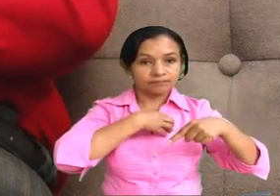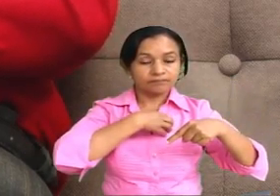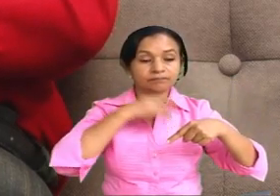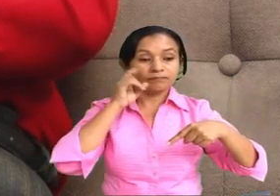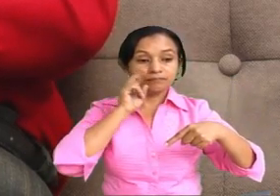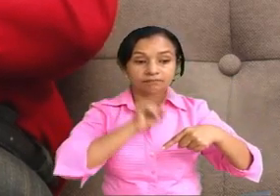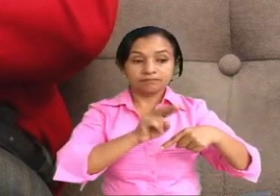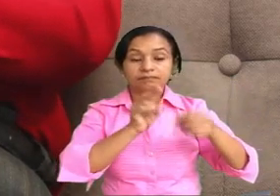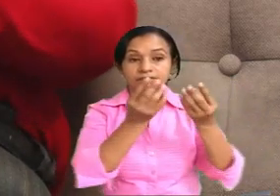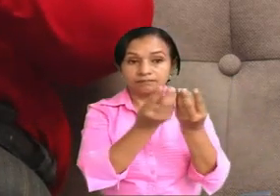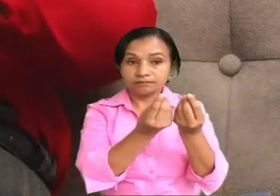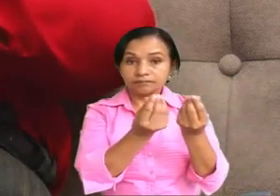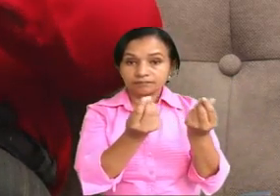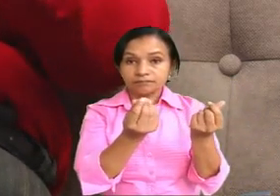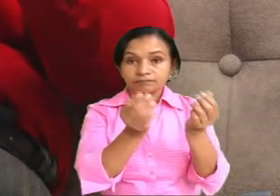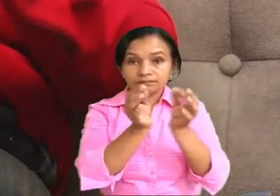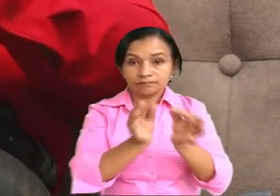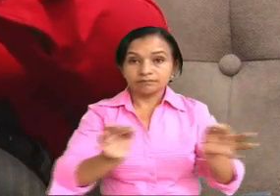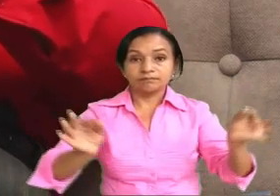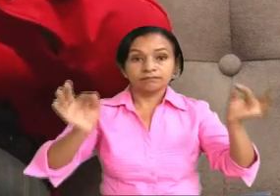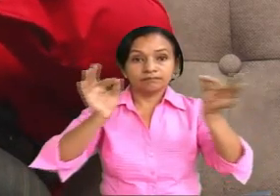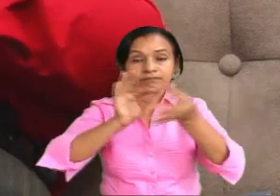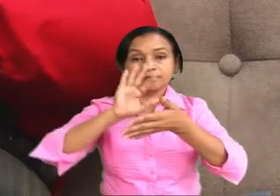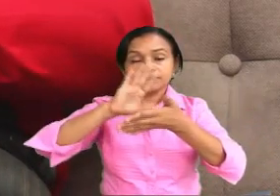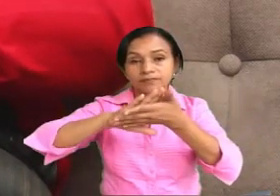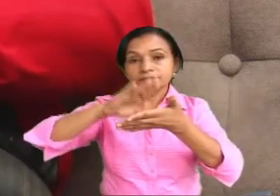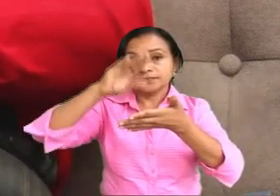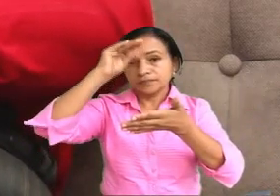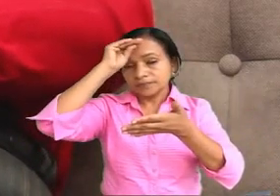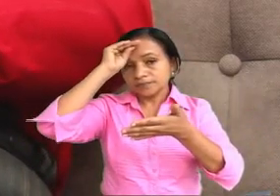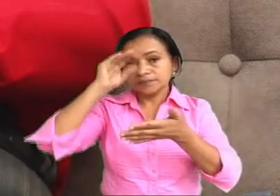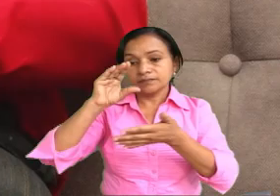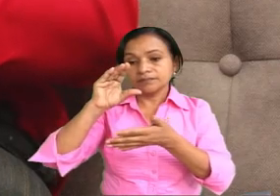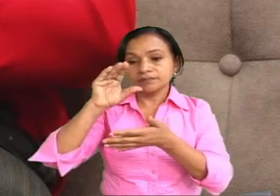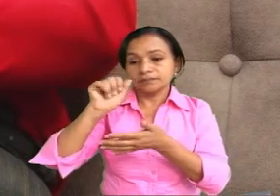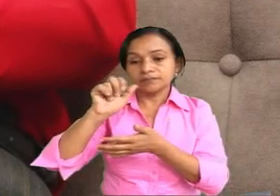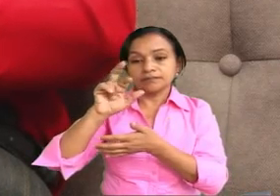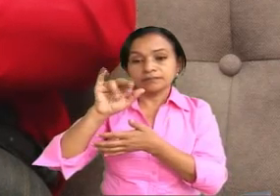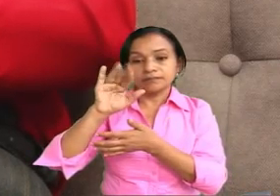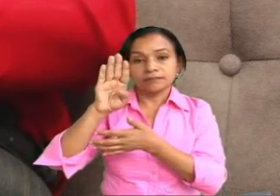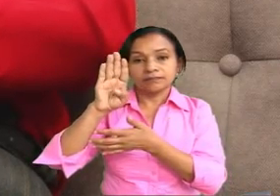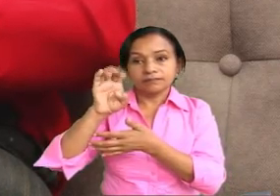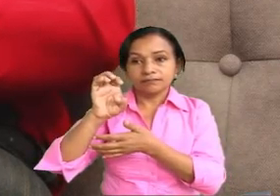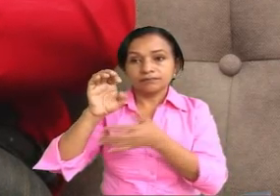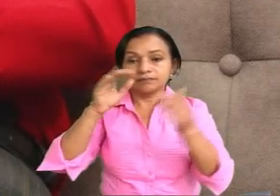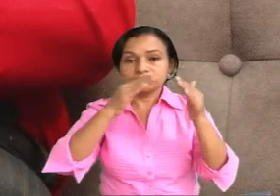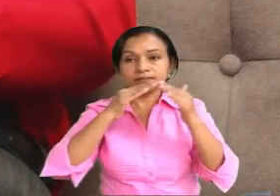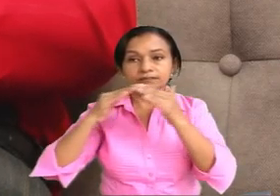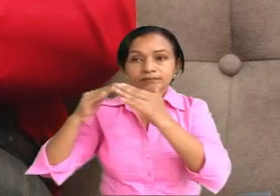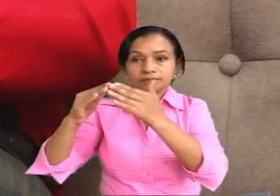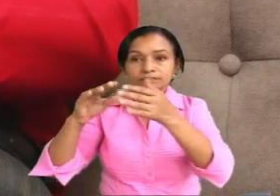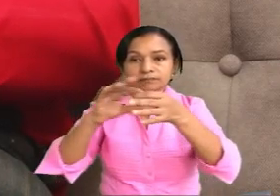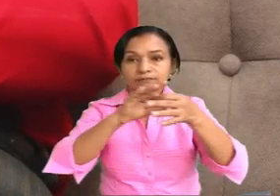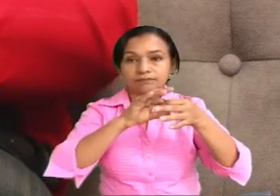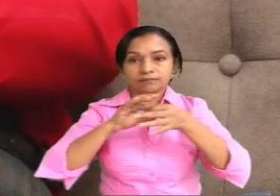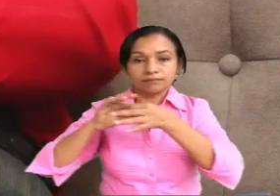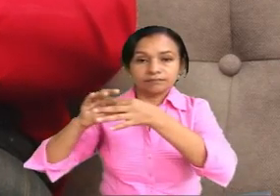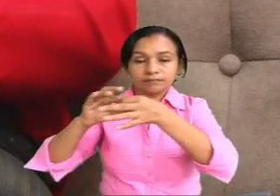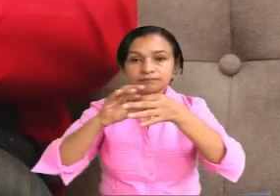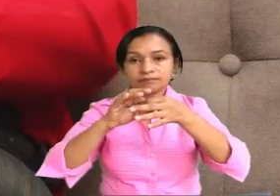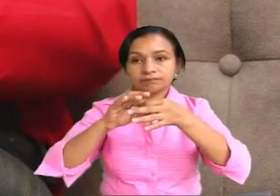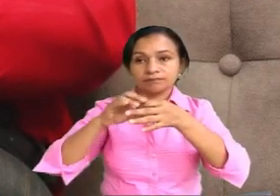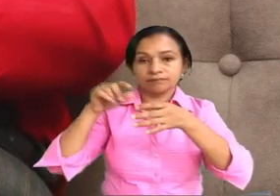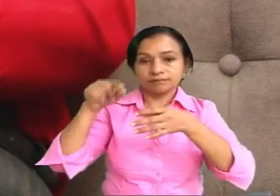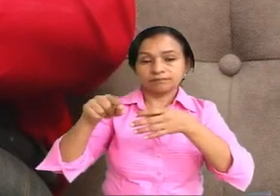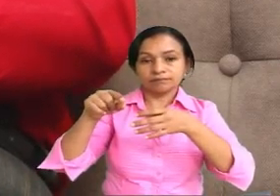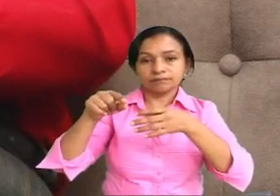que tiene la tierra. Es algo que aprendemos de la Costa Caribe. Esas tierras son comunales. Y si, como decía el diputado,